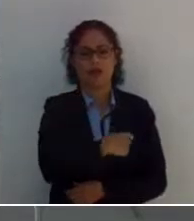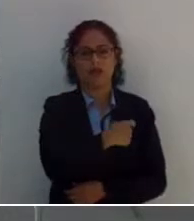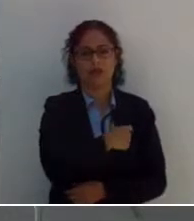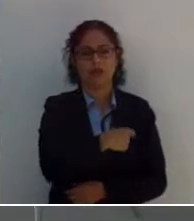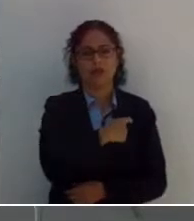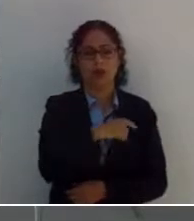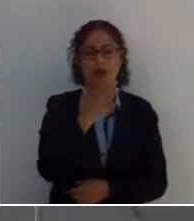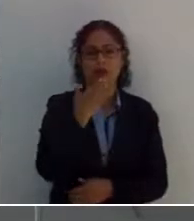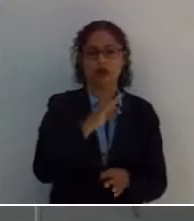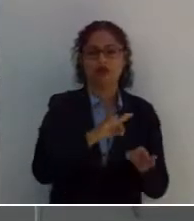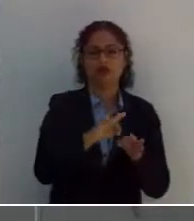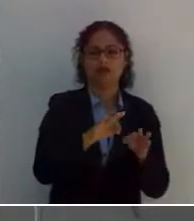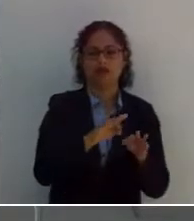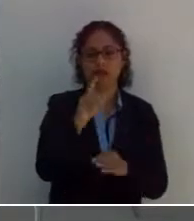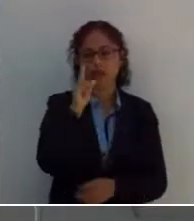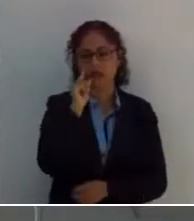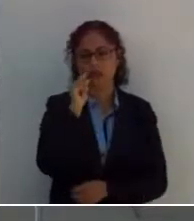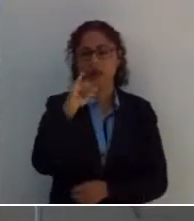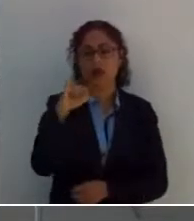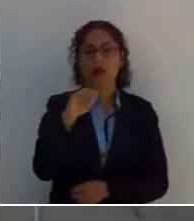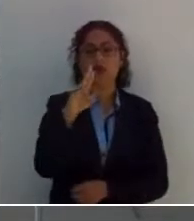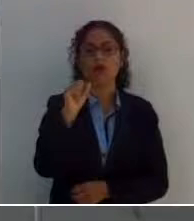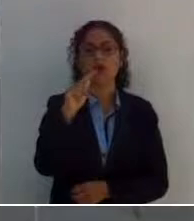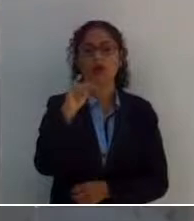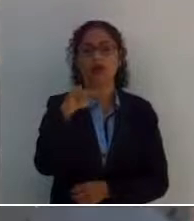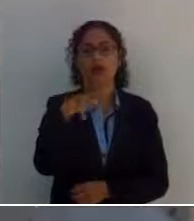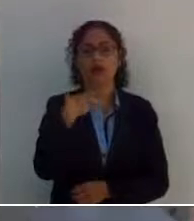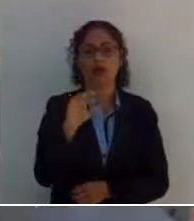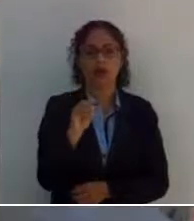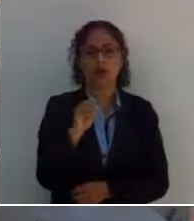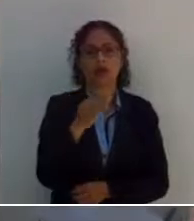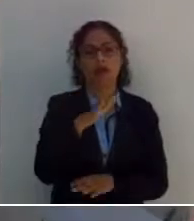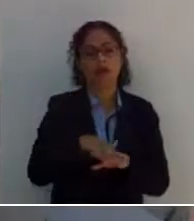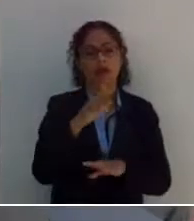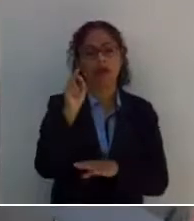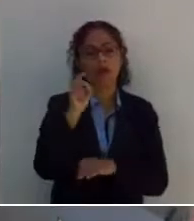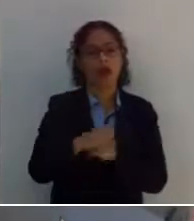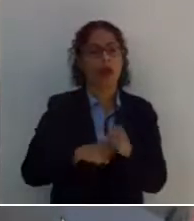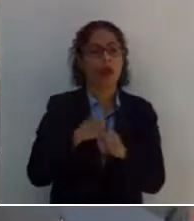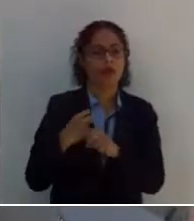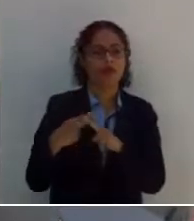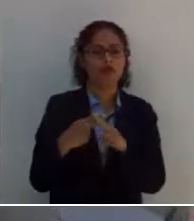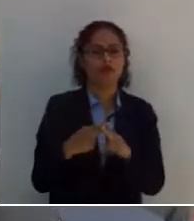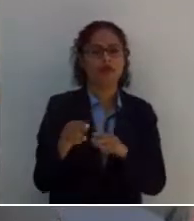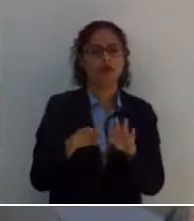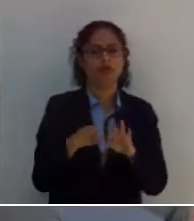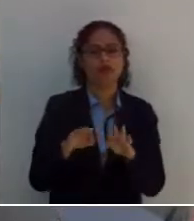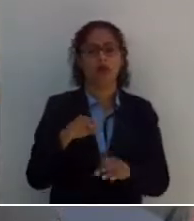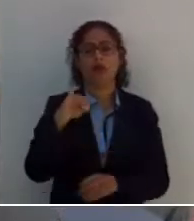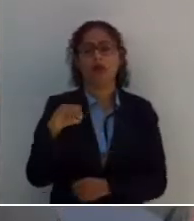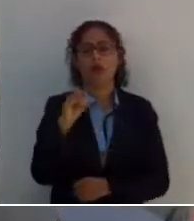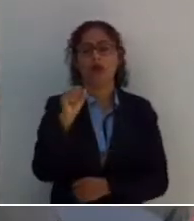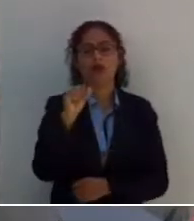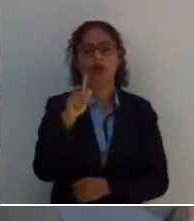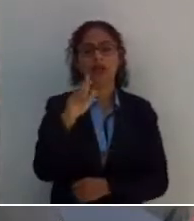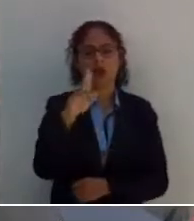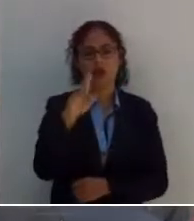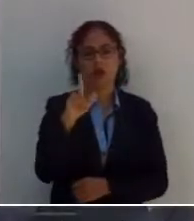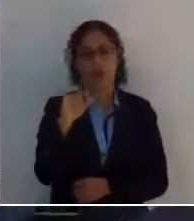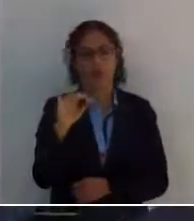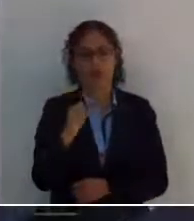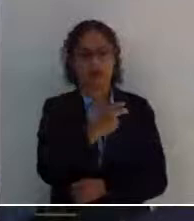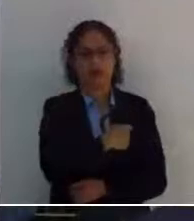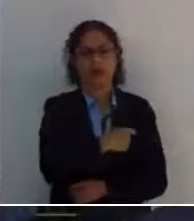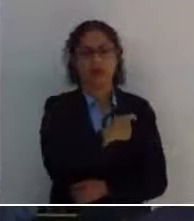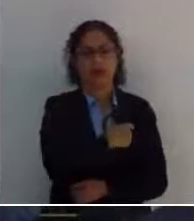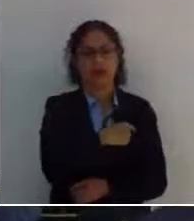valor policial. Justino Aguilar Rosas, condecoración por 30 años de servicio. José Luis Alvarado Ramírez, condecoración